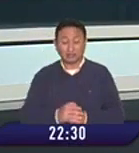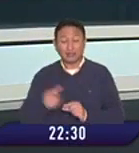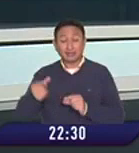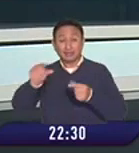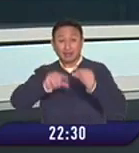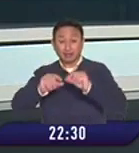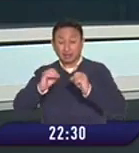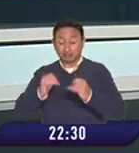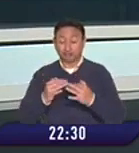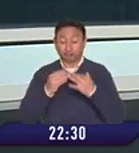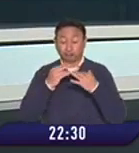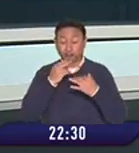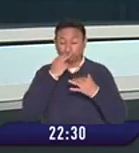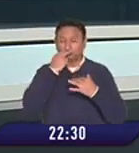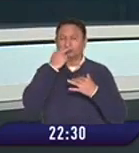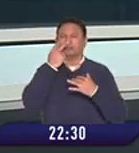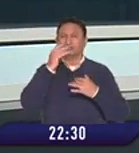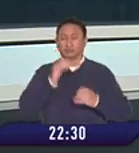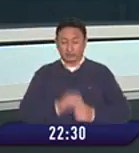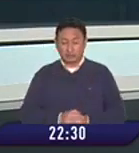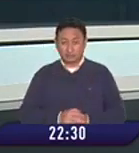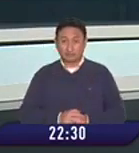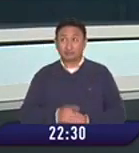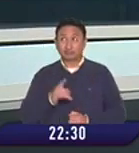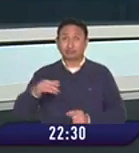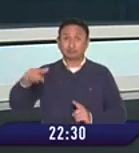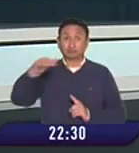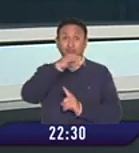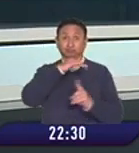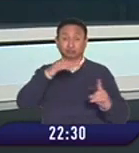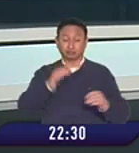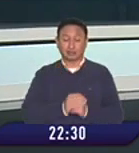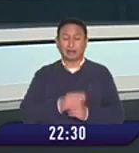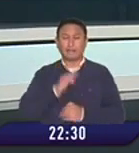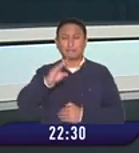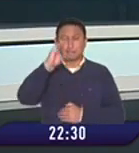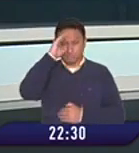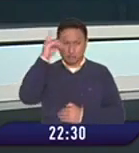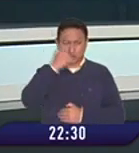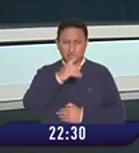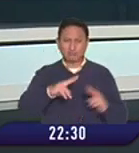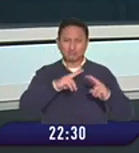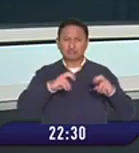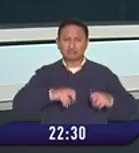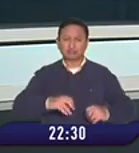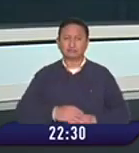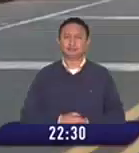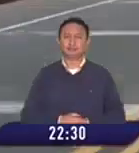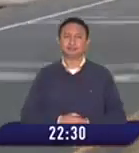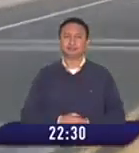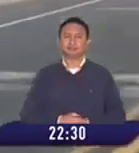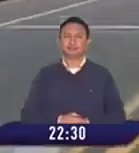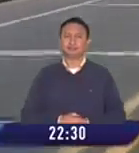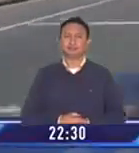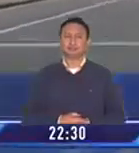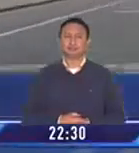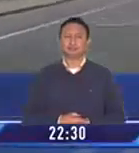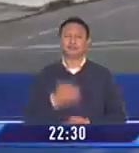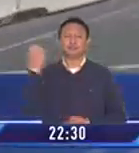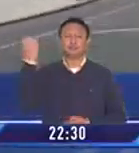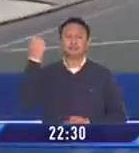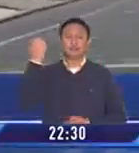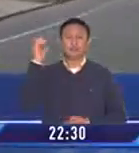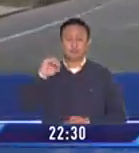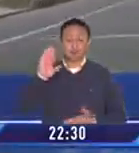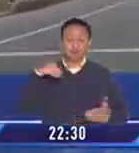una sustancia química que se habría esparcido en el ambiente. La Policía Nacional investiga el hecho. Las ambulancias alertaban que la